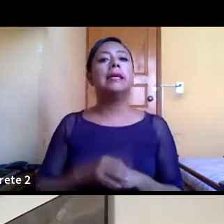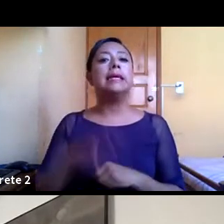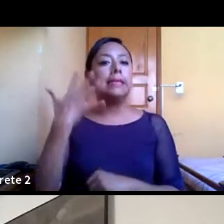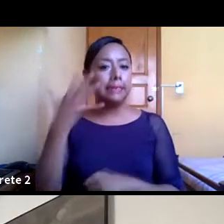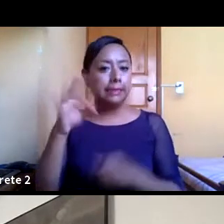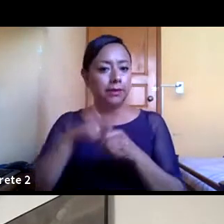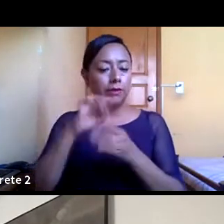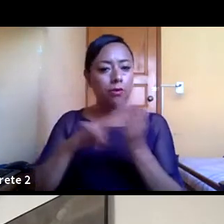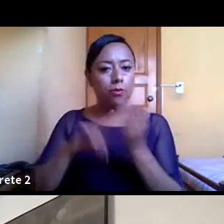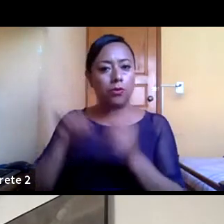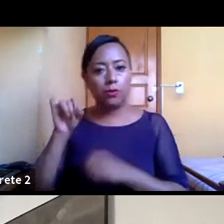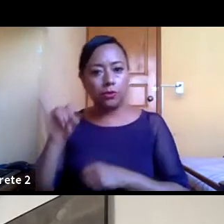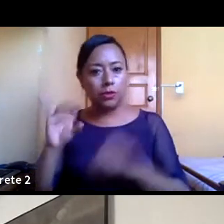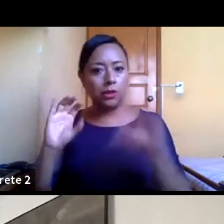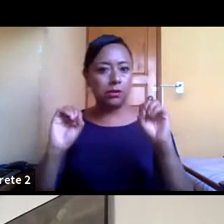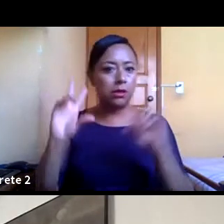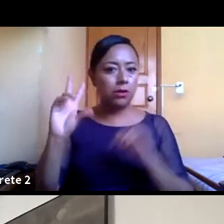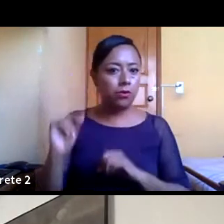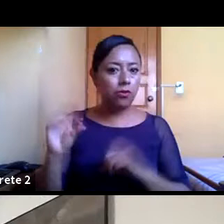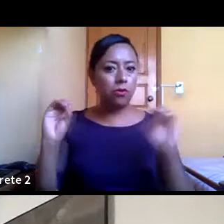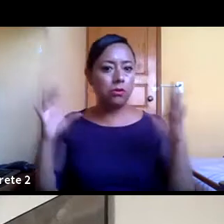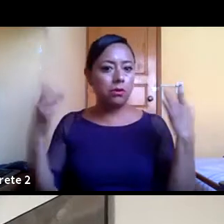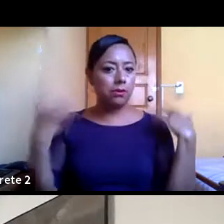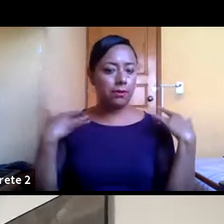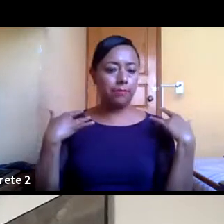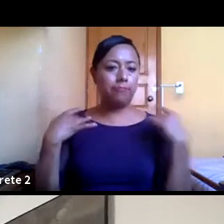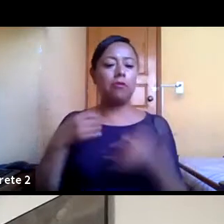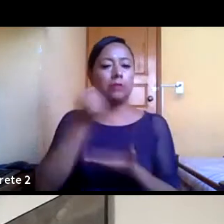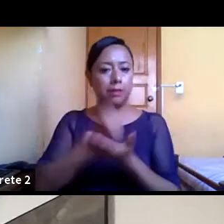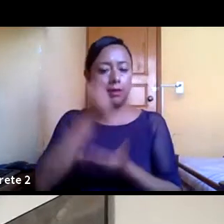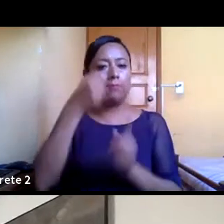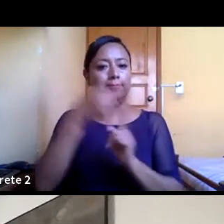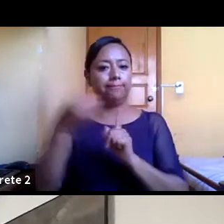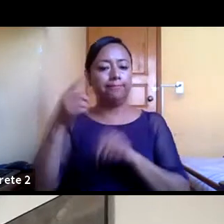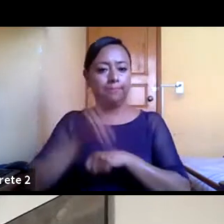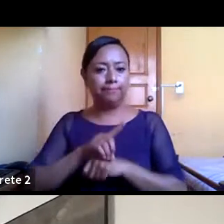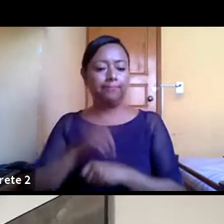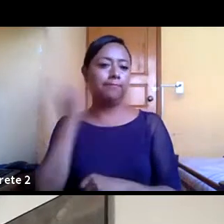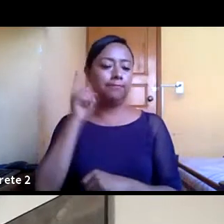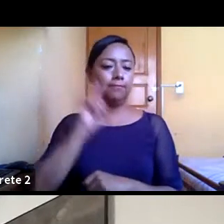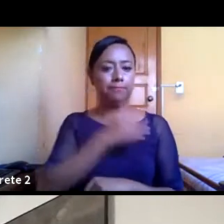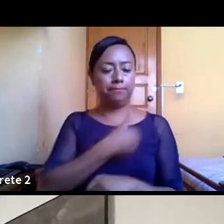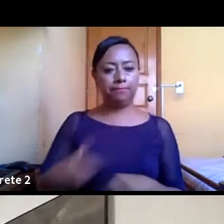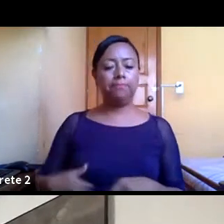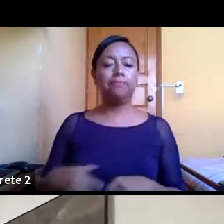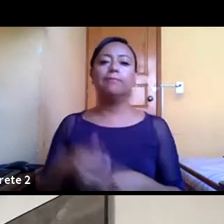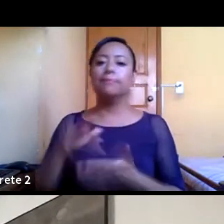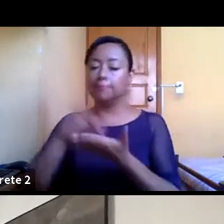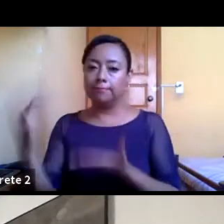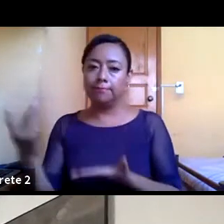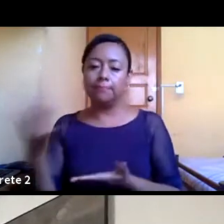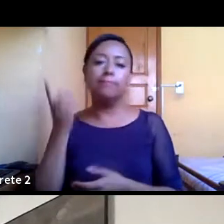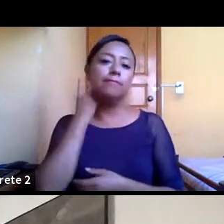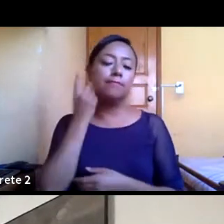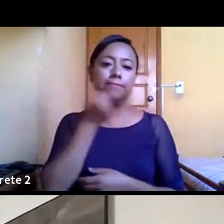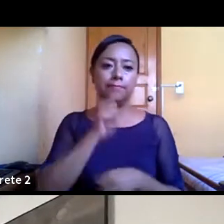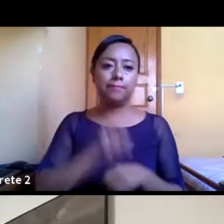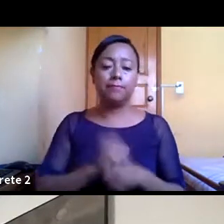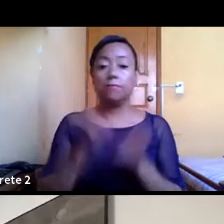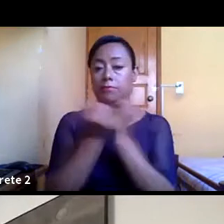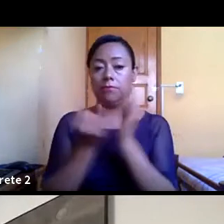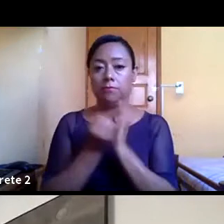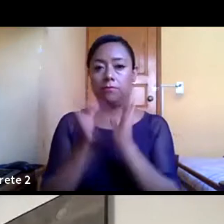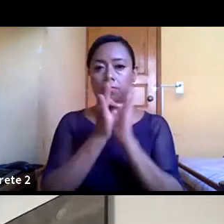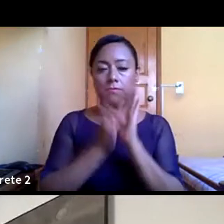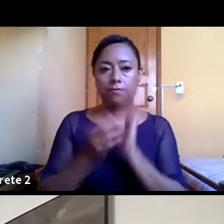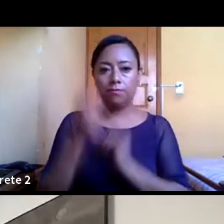y 0 abstenciones, se aprueba el orden del día, diputada presidenta. Gracias, diputado secretario. De igual manera, en virtud de que los puntos 3 y 4 del